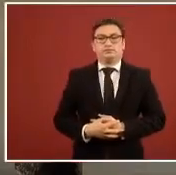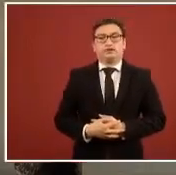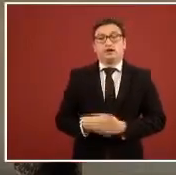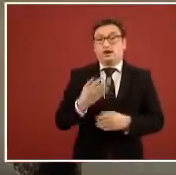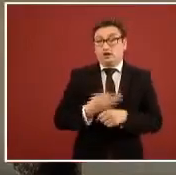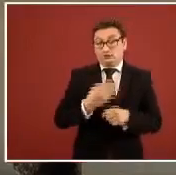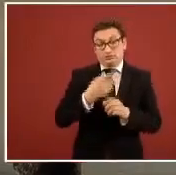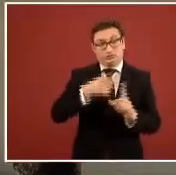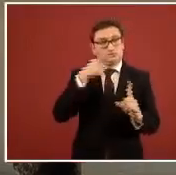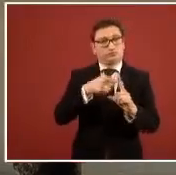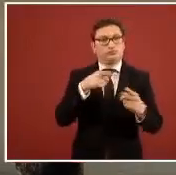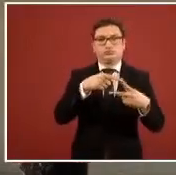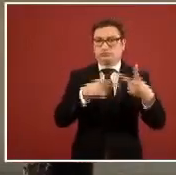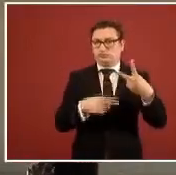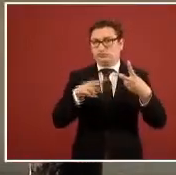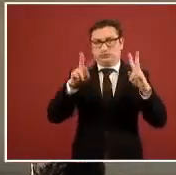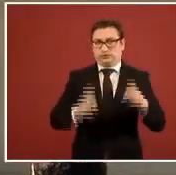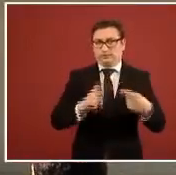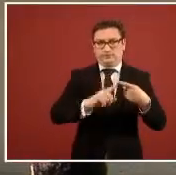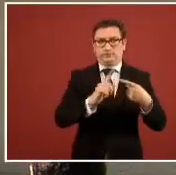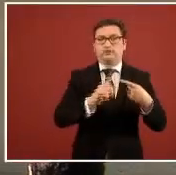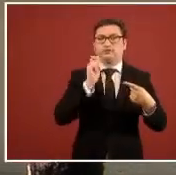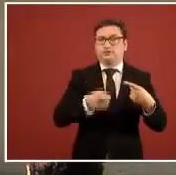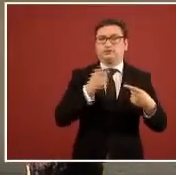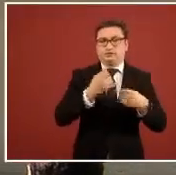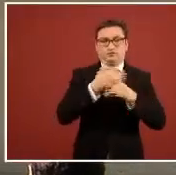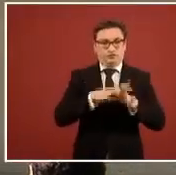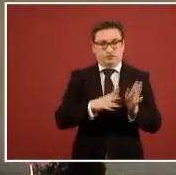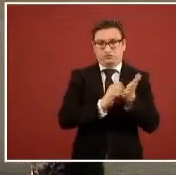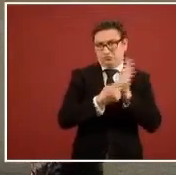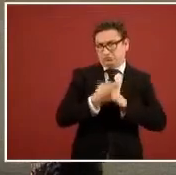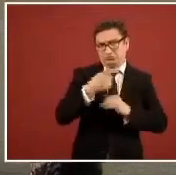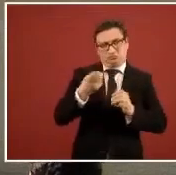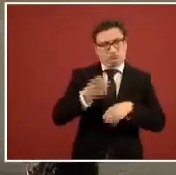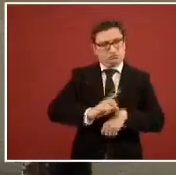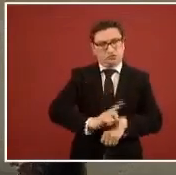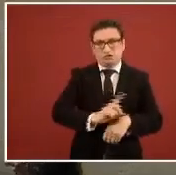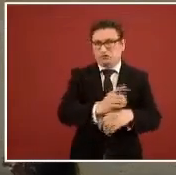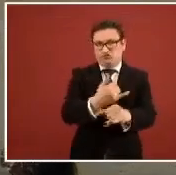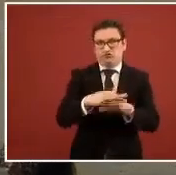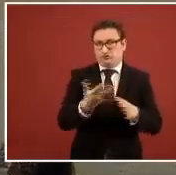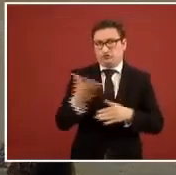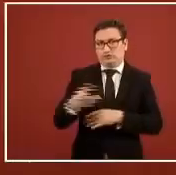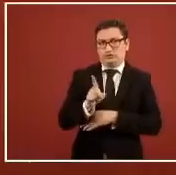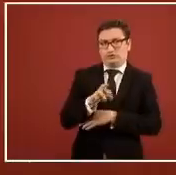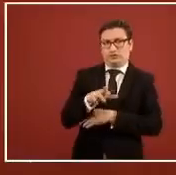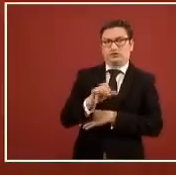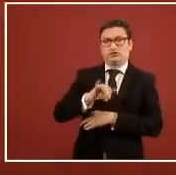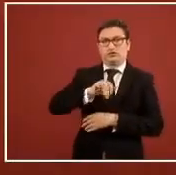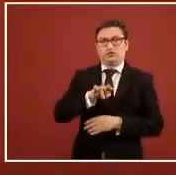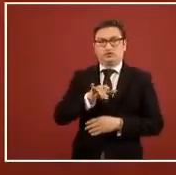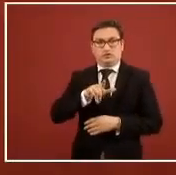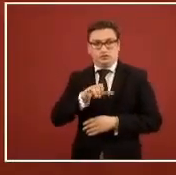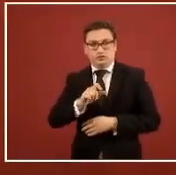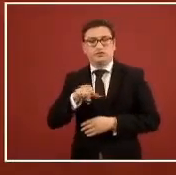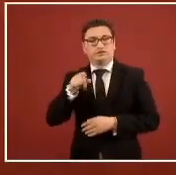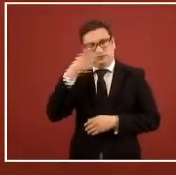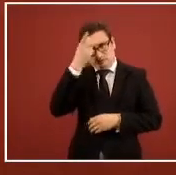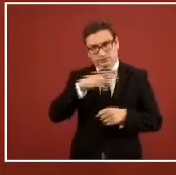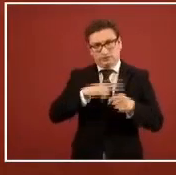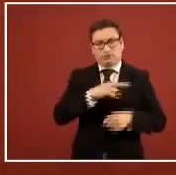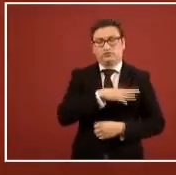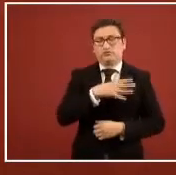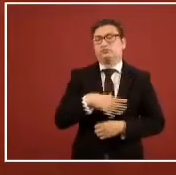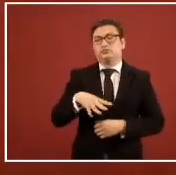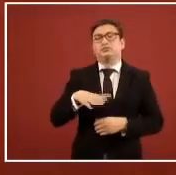la sesión a dos temas. Uno, el informe técnico diario que presentará el doctor José Luis Salomía, director general de